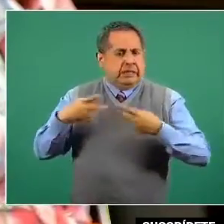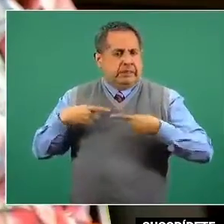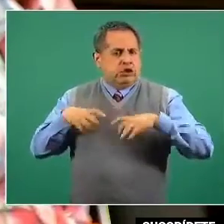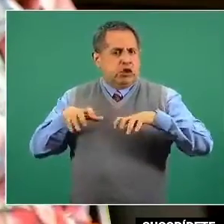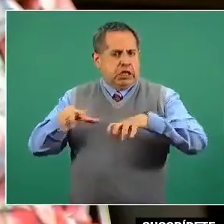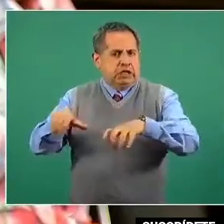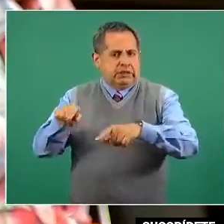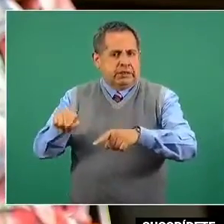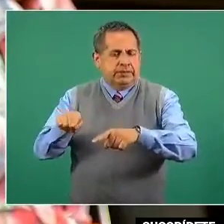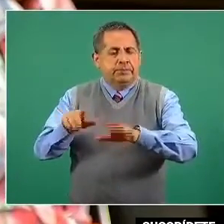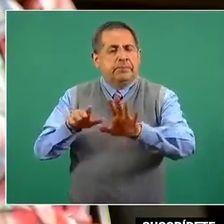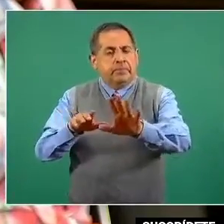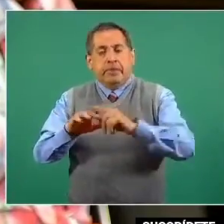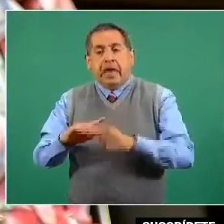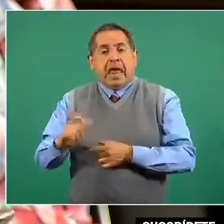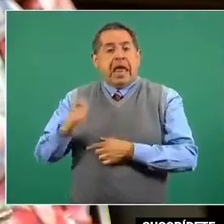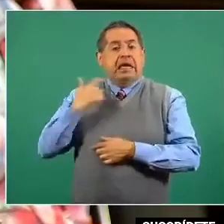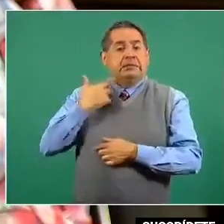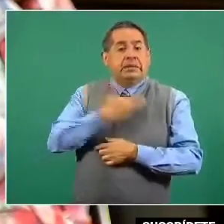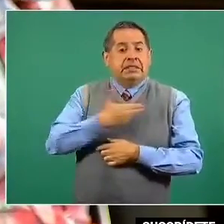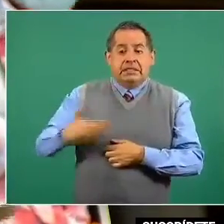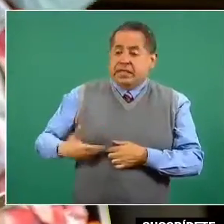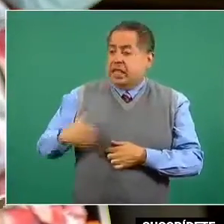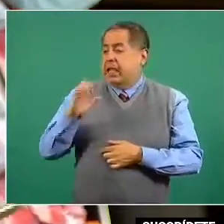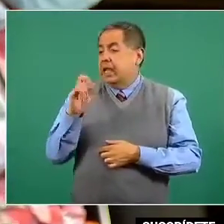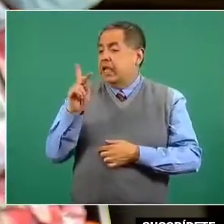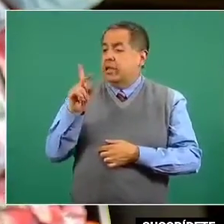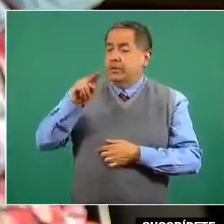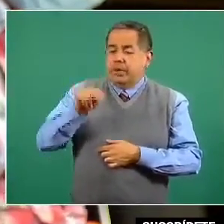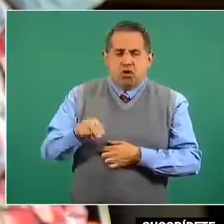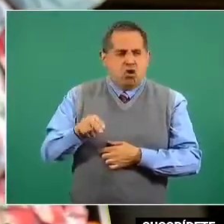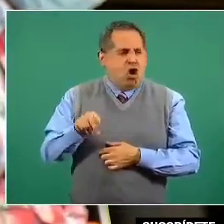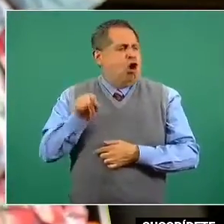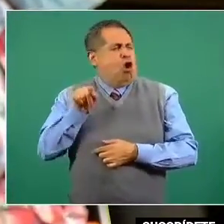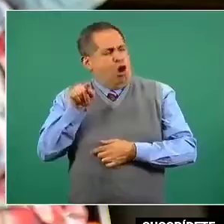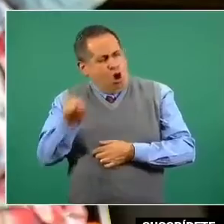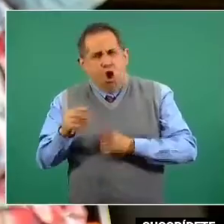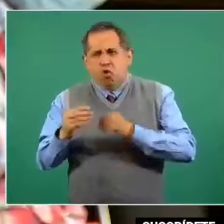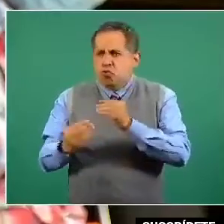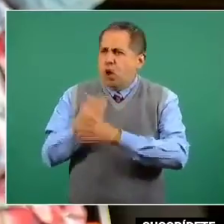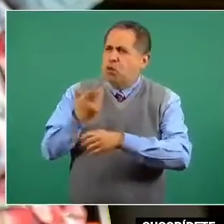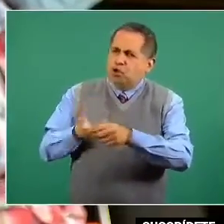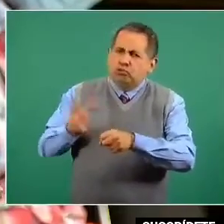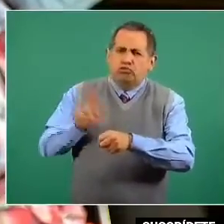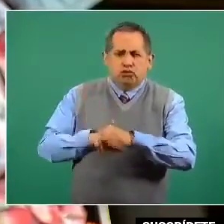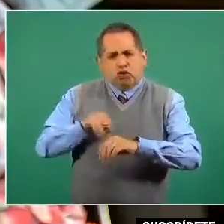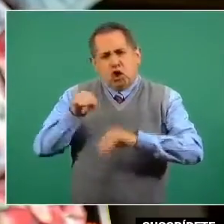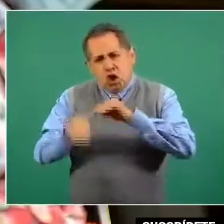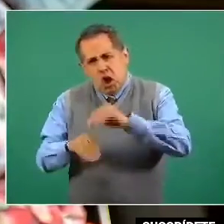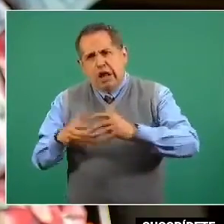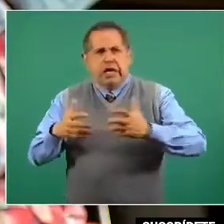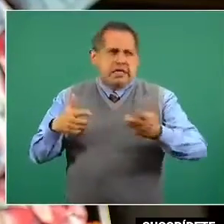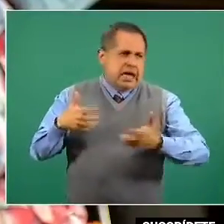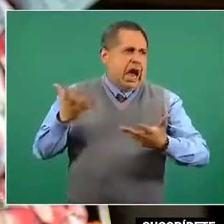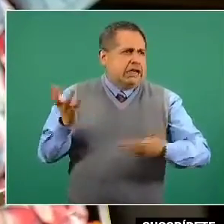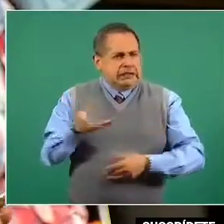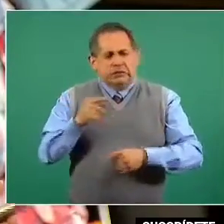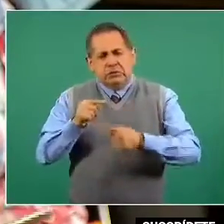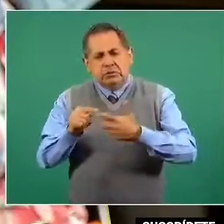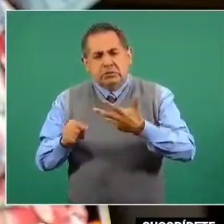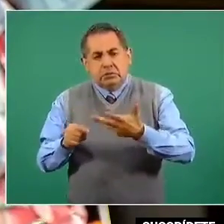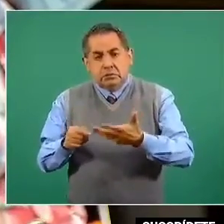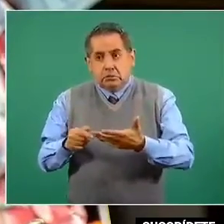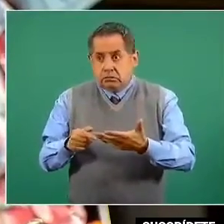al antiguo presidente Peña Nieto, él presumía de ahora instalamos tantos hospitales, ahora hicimos tanto, y de repente a la